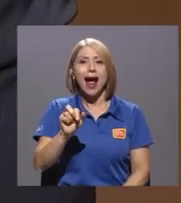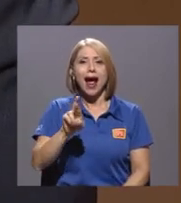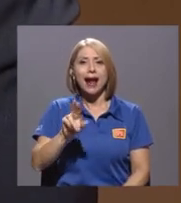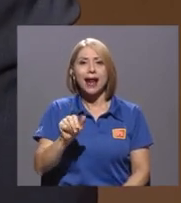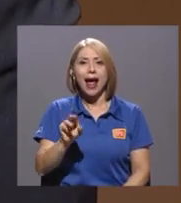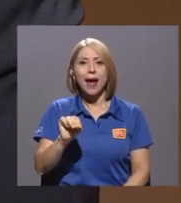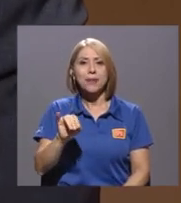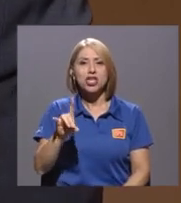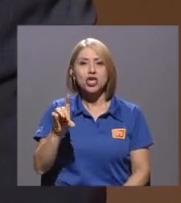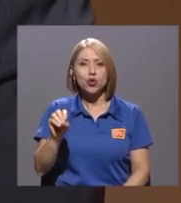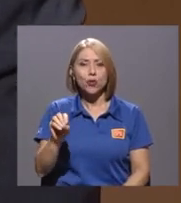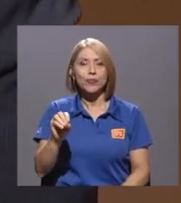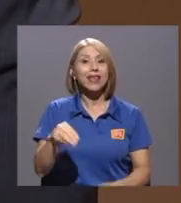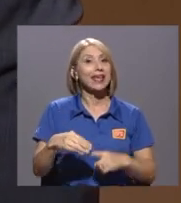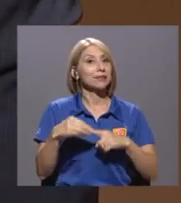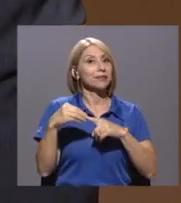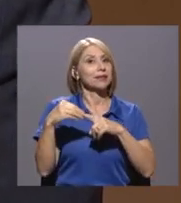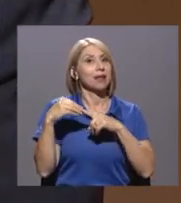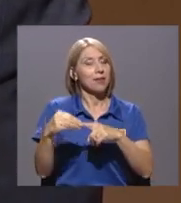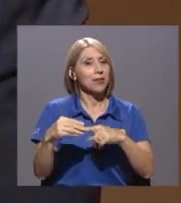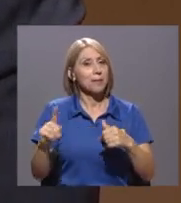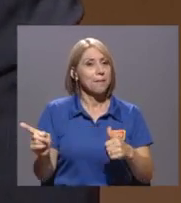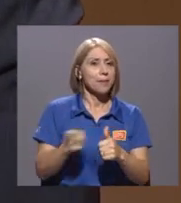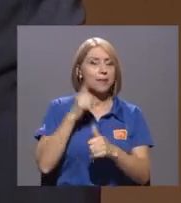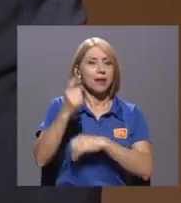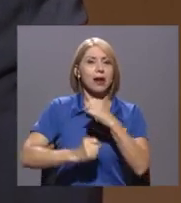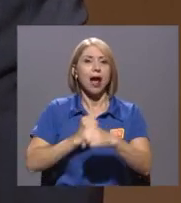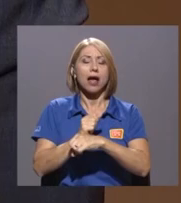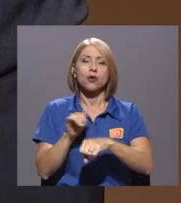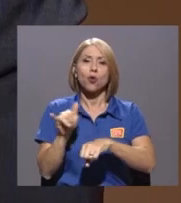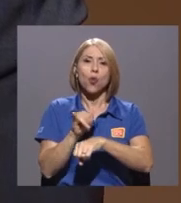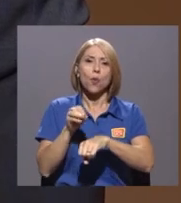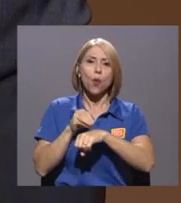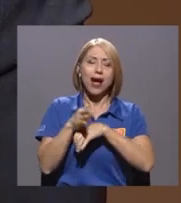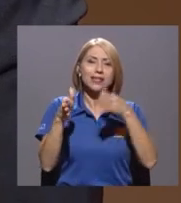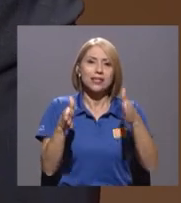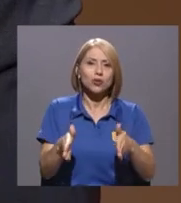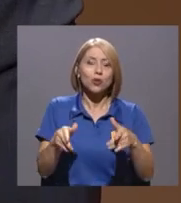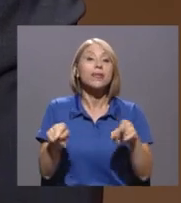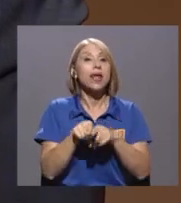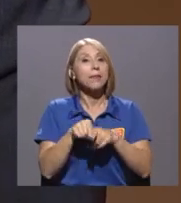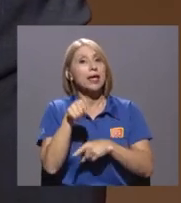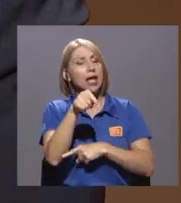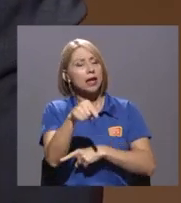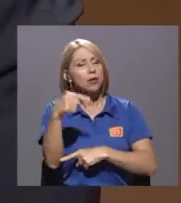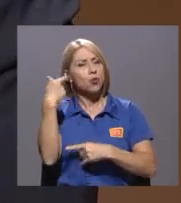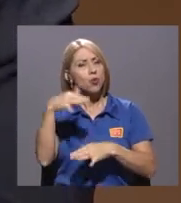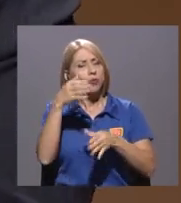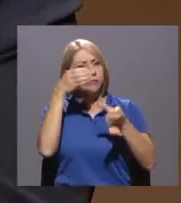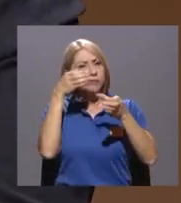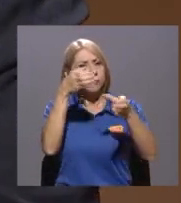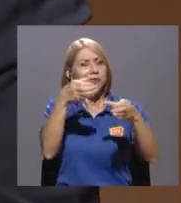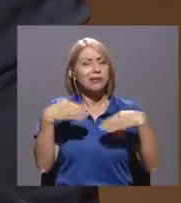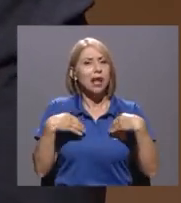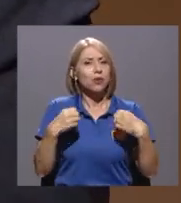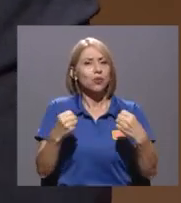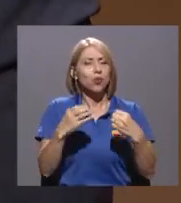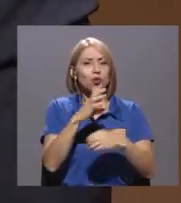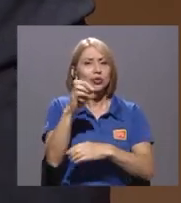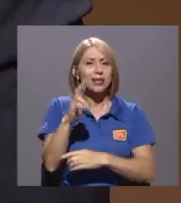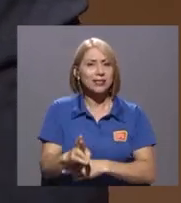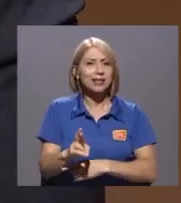por su gran program pensador de la salud costarricense por el gran pensador